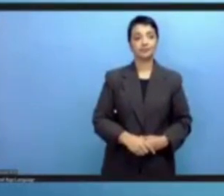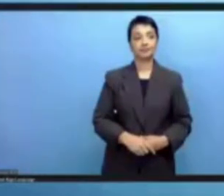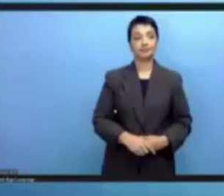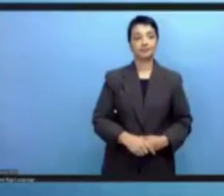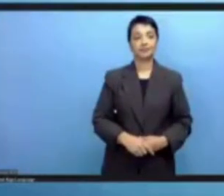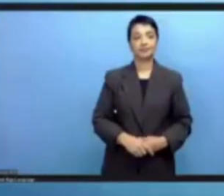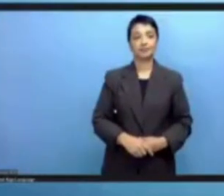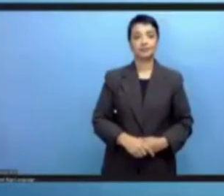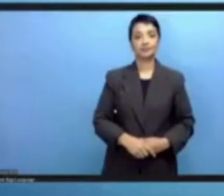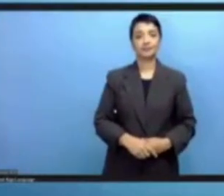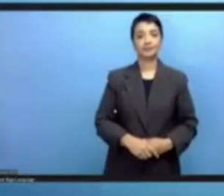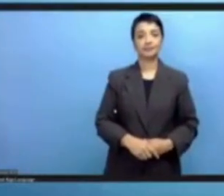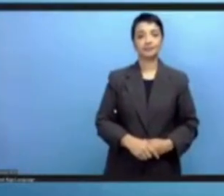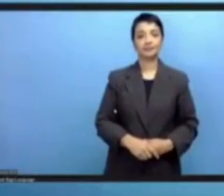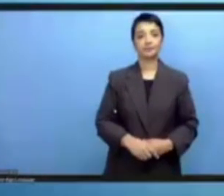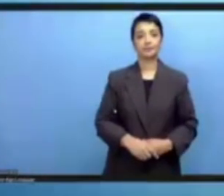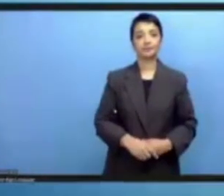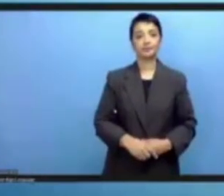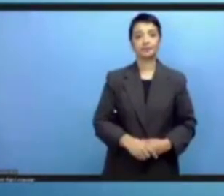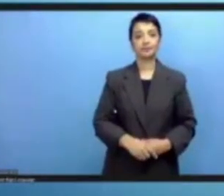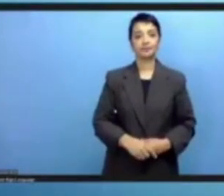deseamos Muchas gracias